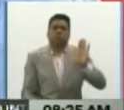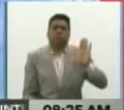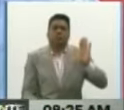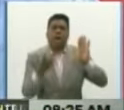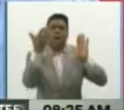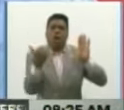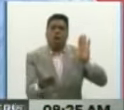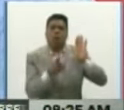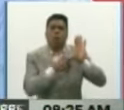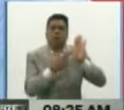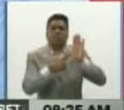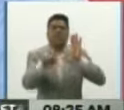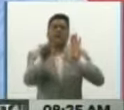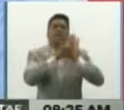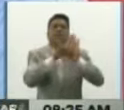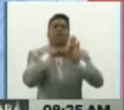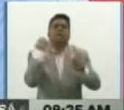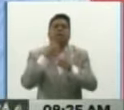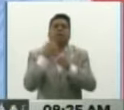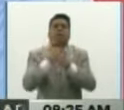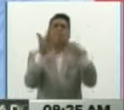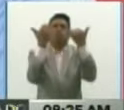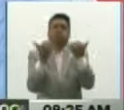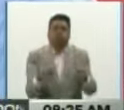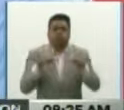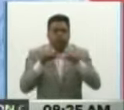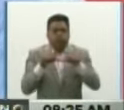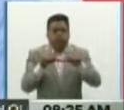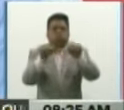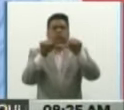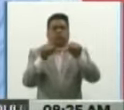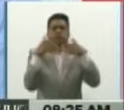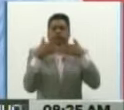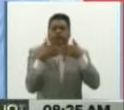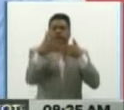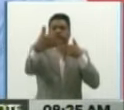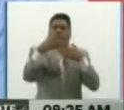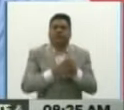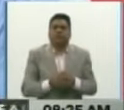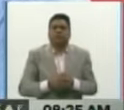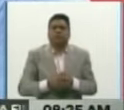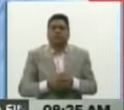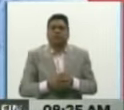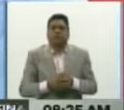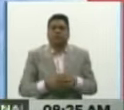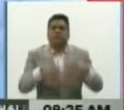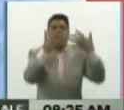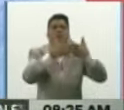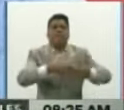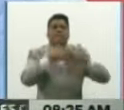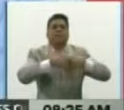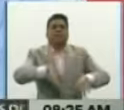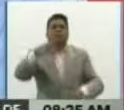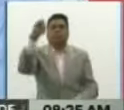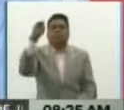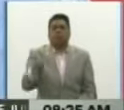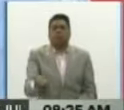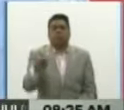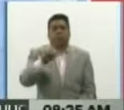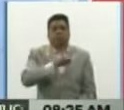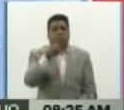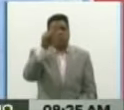y esta ley del trabajo está vigente. Empresas Polar no es el Tribunal Supremo de Justicia y tampoco es el Ministerio del